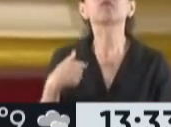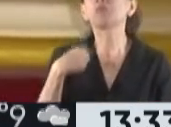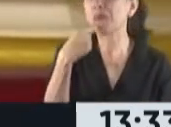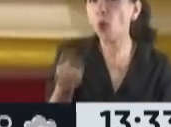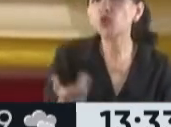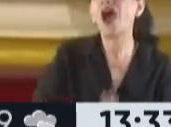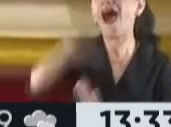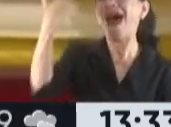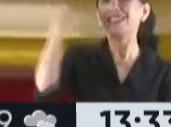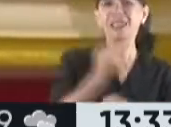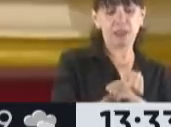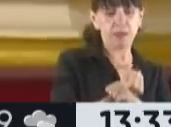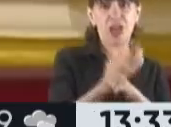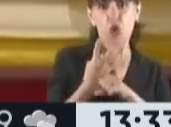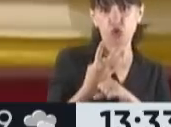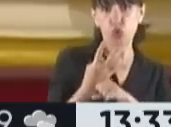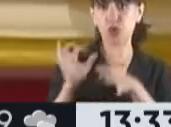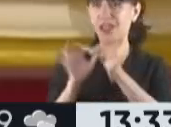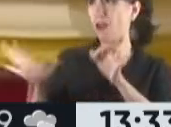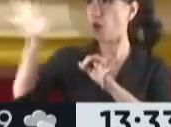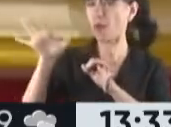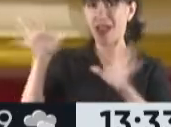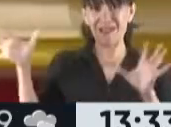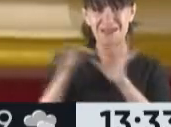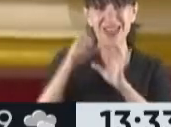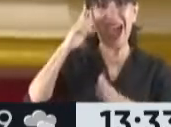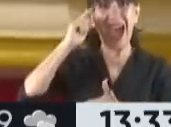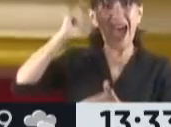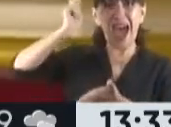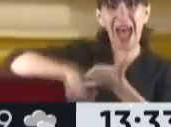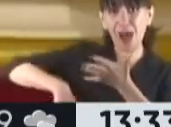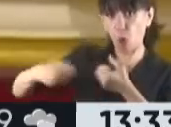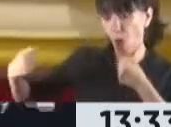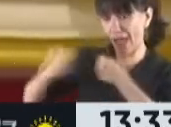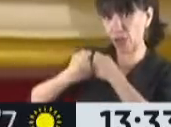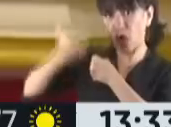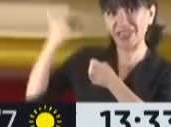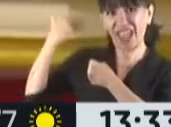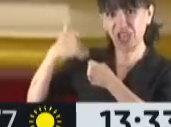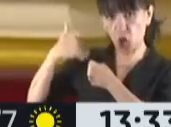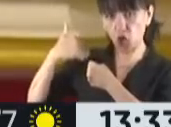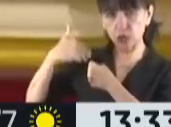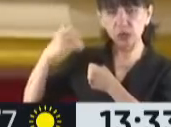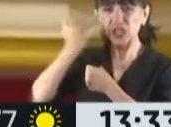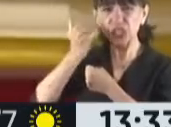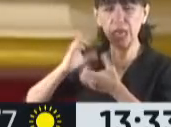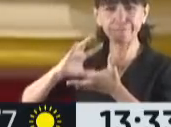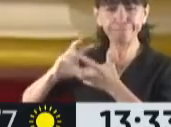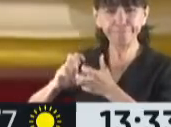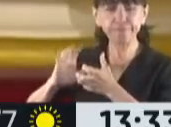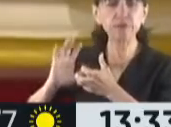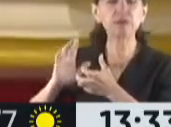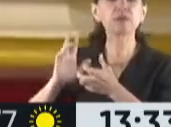Mercosur, justamente de Unión Europea. ¿Por qué había quedado tan obsoleto? Digamos, los puntos centrales tienen que ver con el campo, con la producción